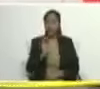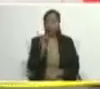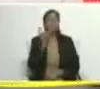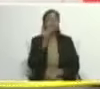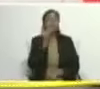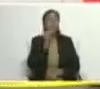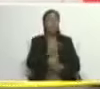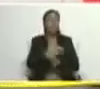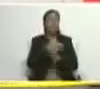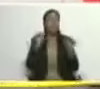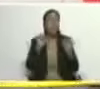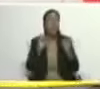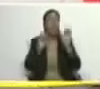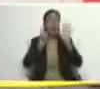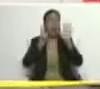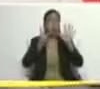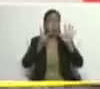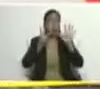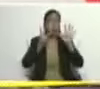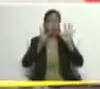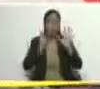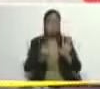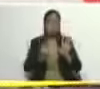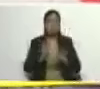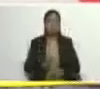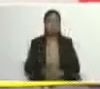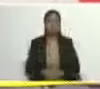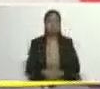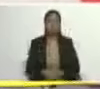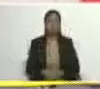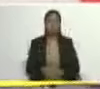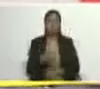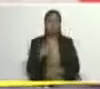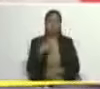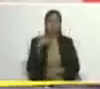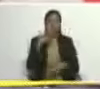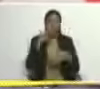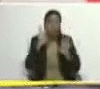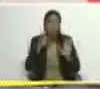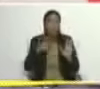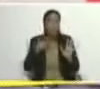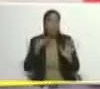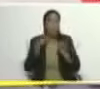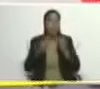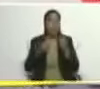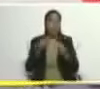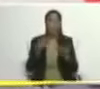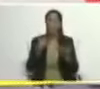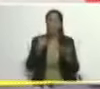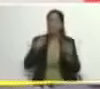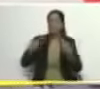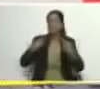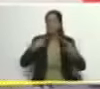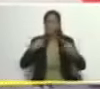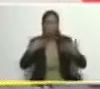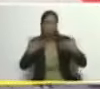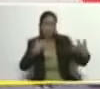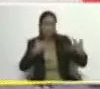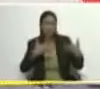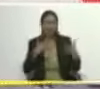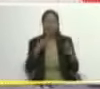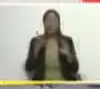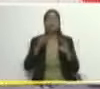Desayunamos a las 8 de la mañana. Así que yo creo que podemos aplicar un método interactivo de